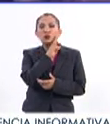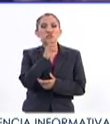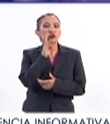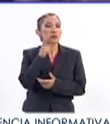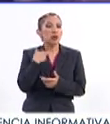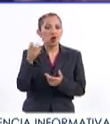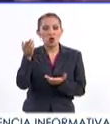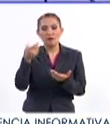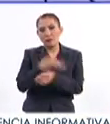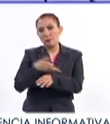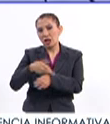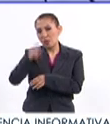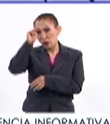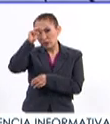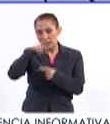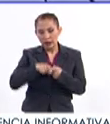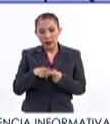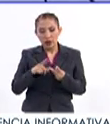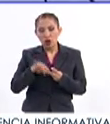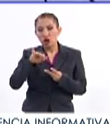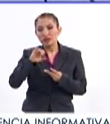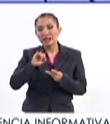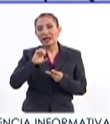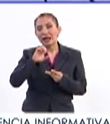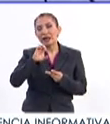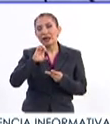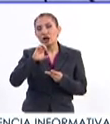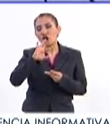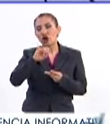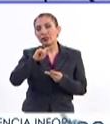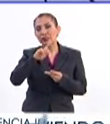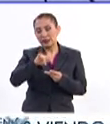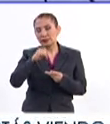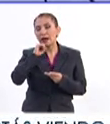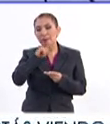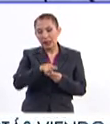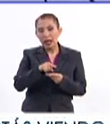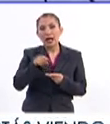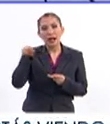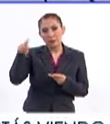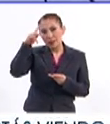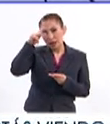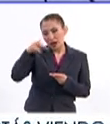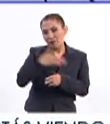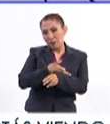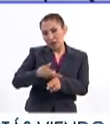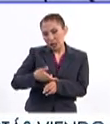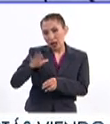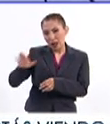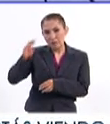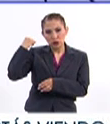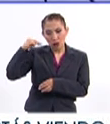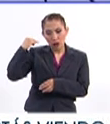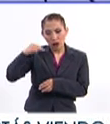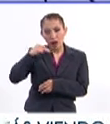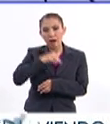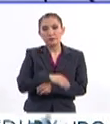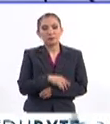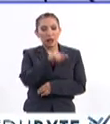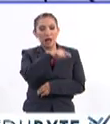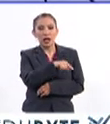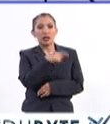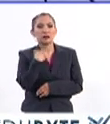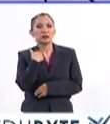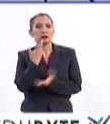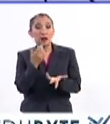de Monterrey. José Cortés, también de descendencia mexicana, su familia es de Michoacán, y